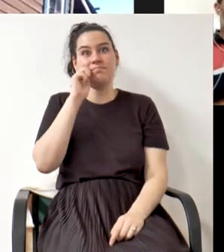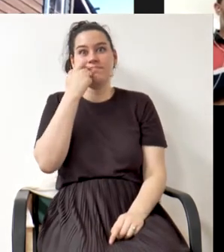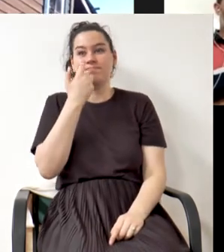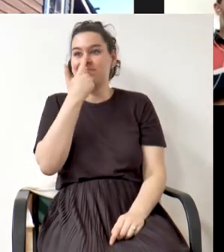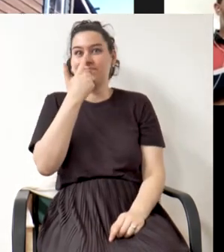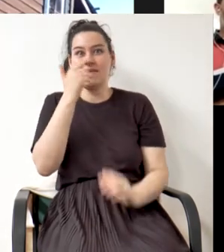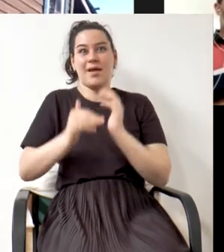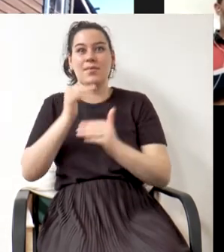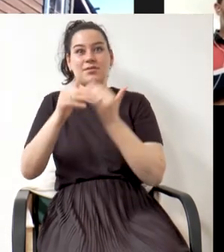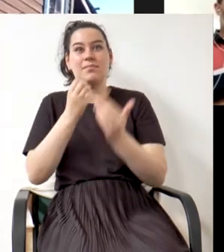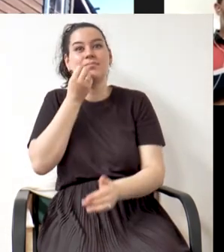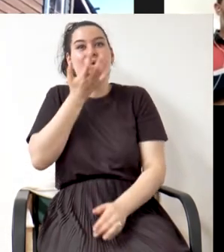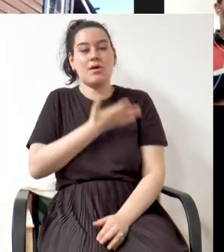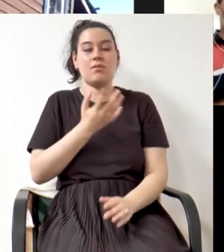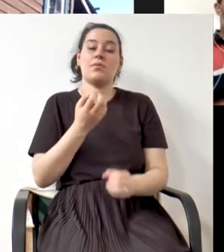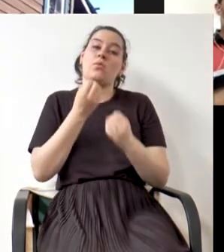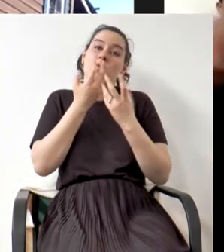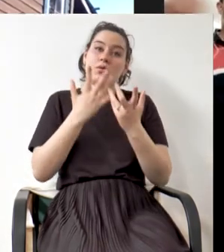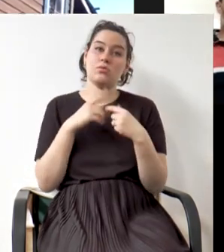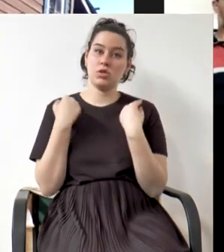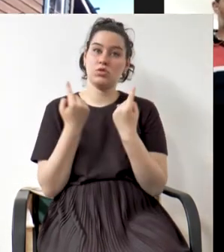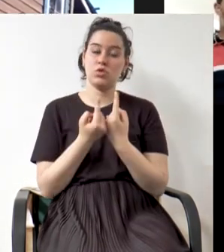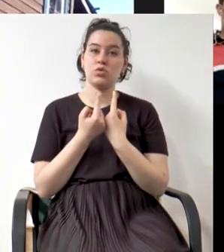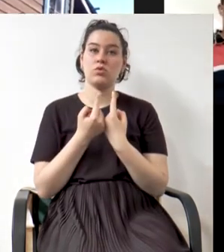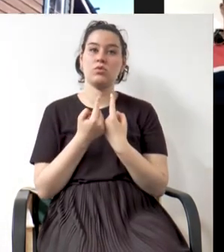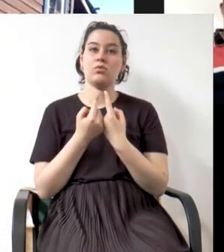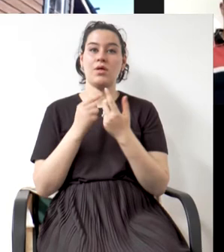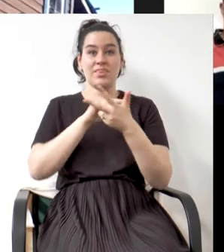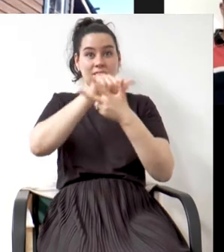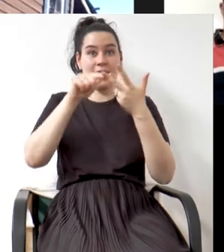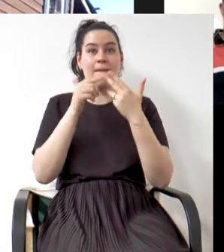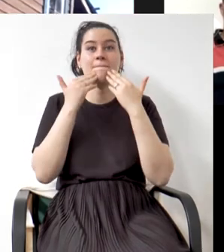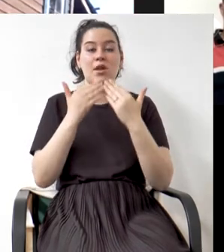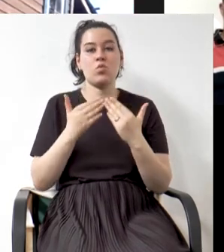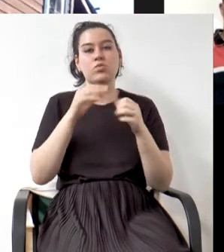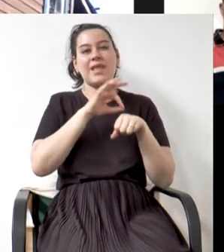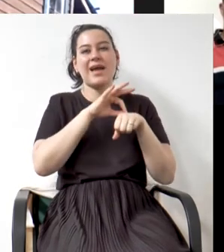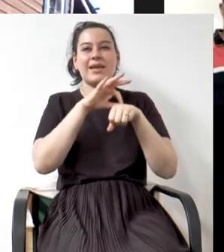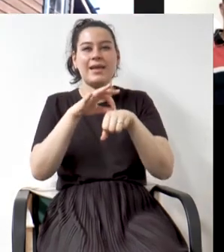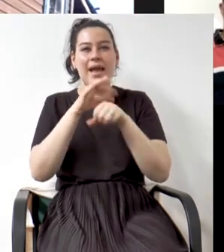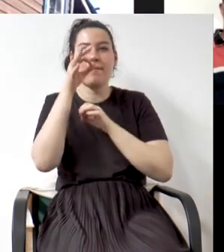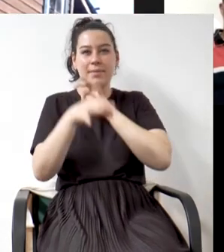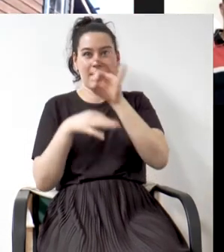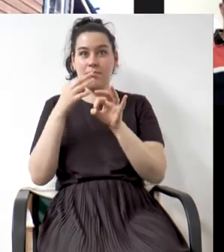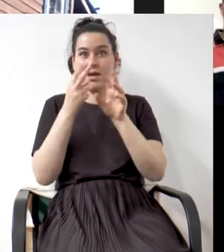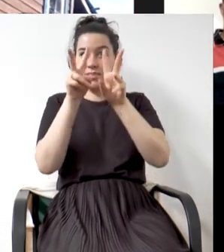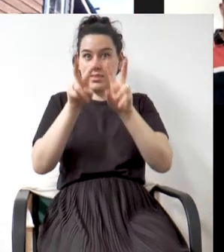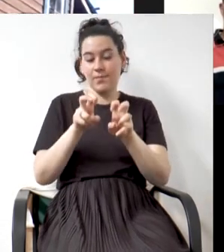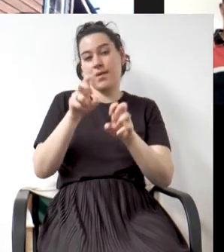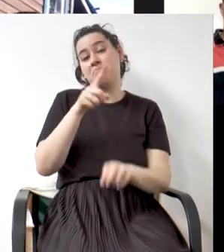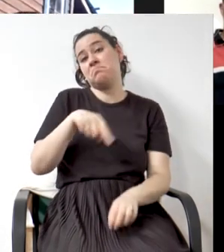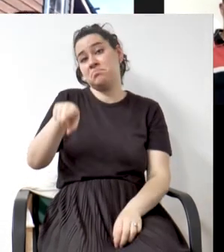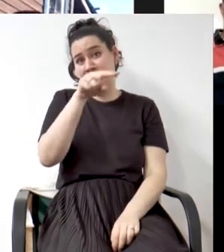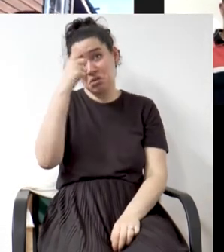bueno, nosotros pudimos llegar a tres preguntas guías, repito, que la idea es que, bueno,